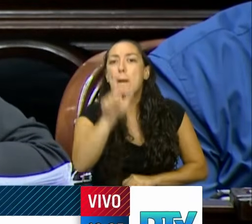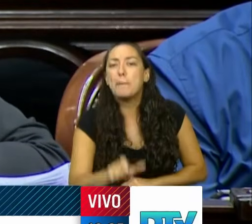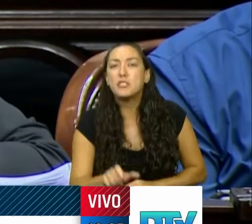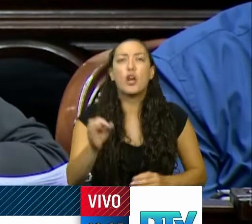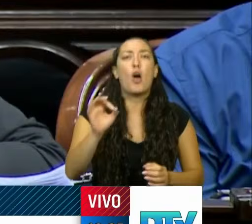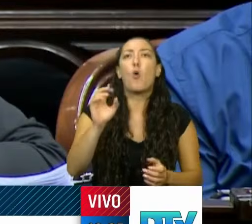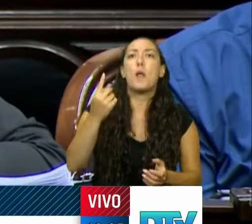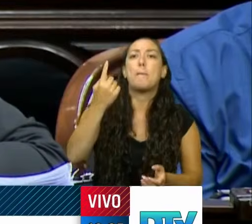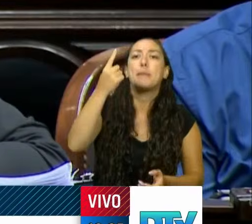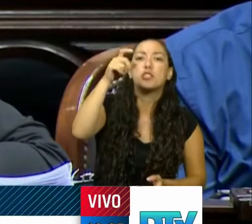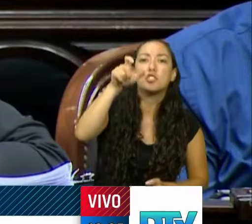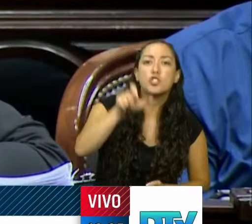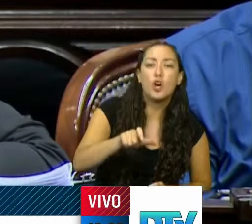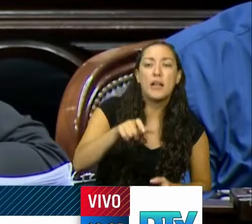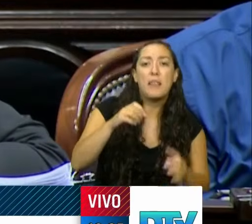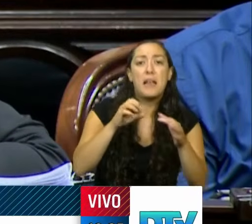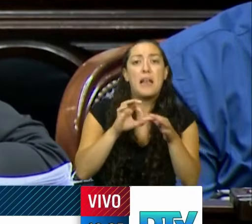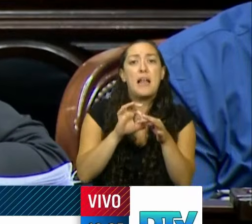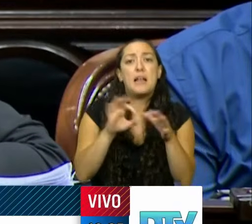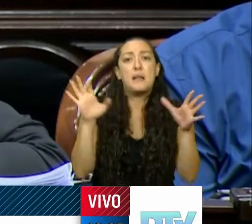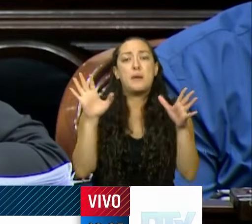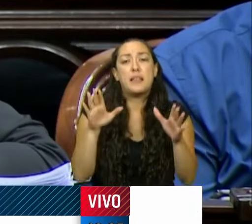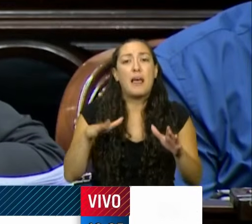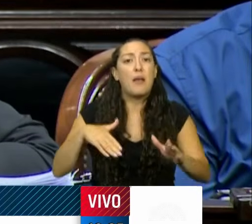ningún catamarqueño de La Libertad Avanza,